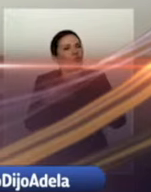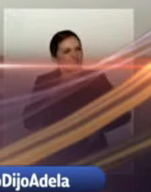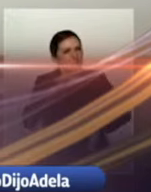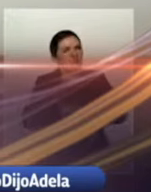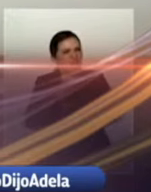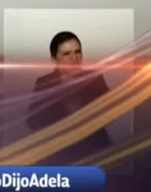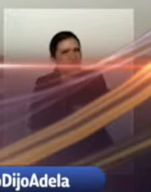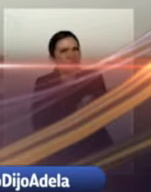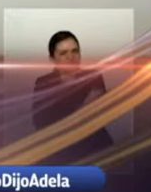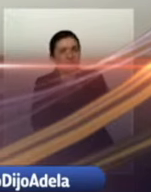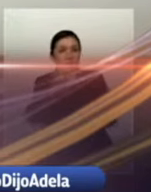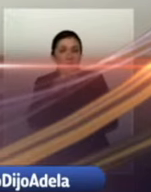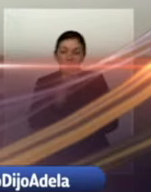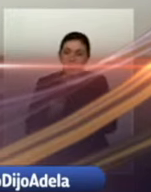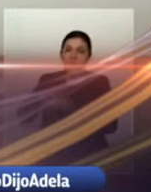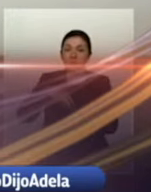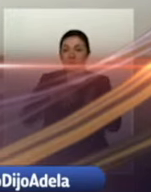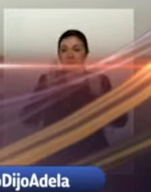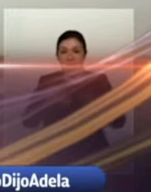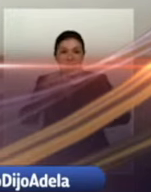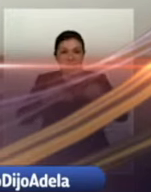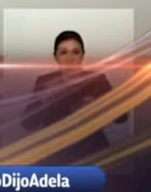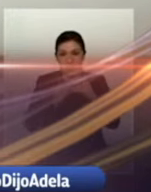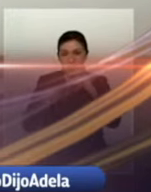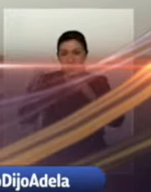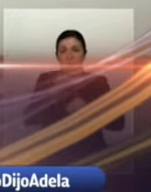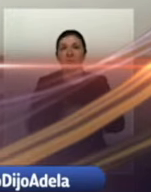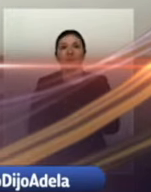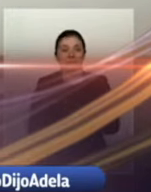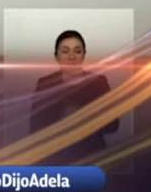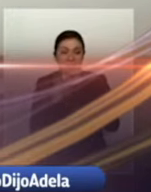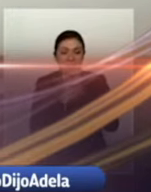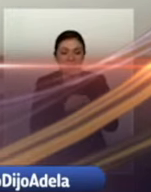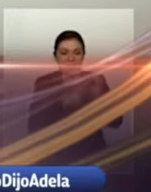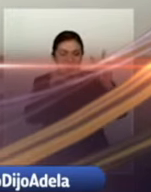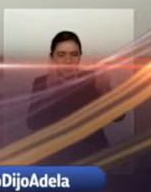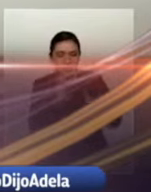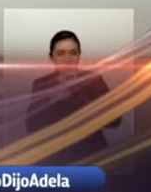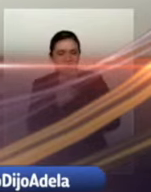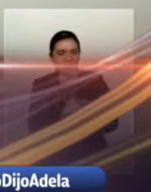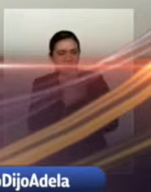no ando haciendo este tipo de protagonismos, ni los necesito ni están